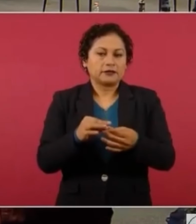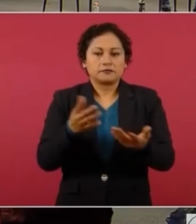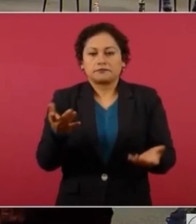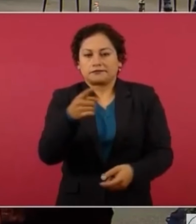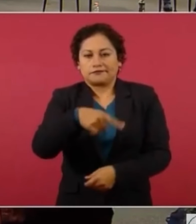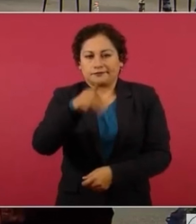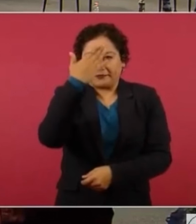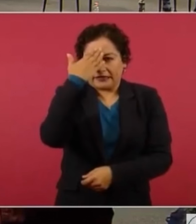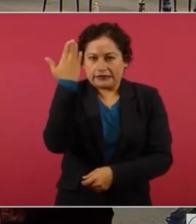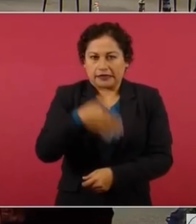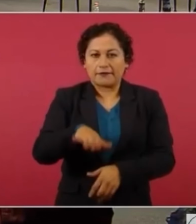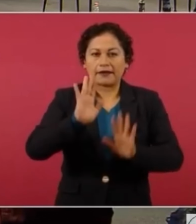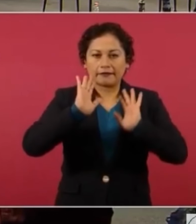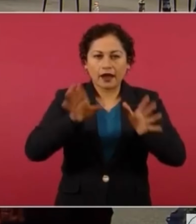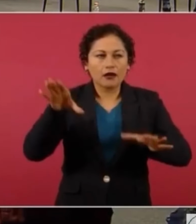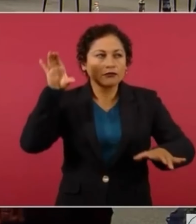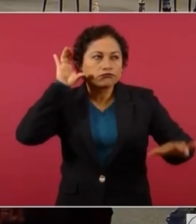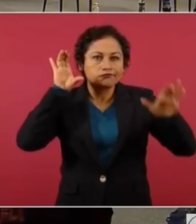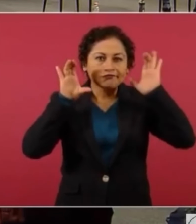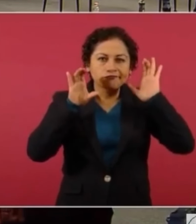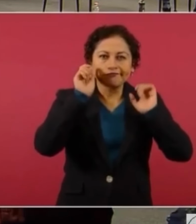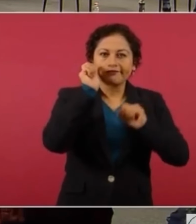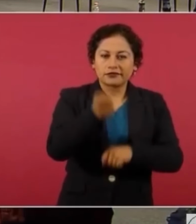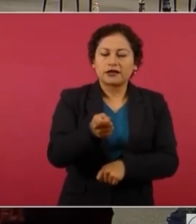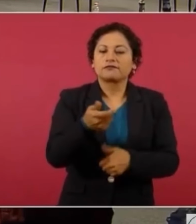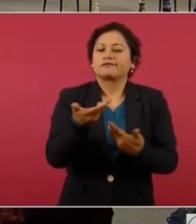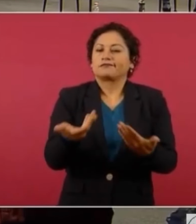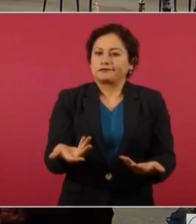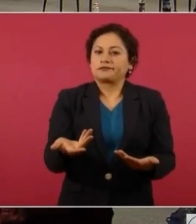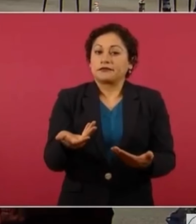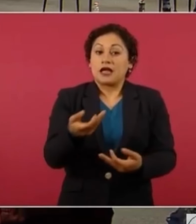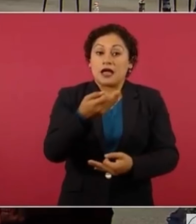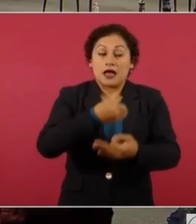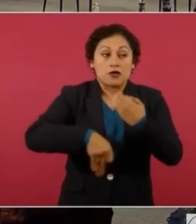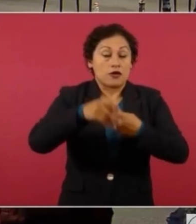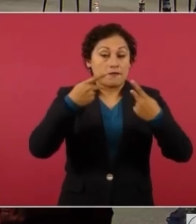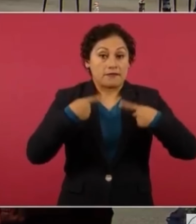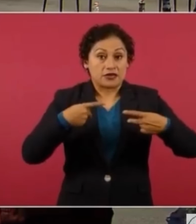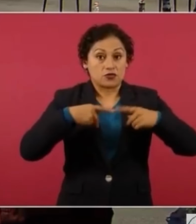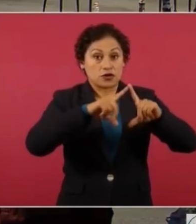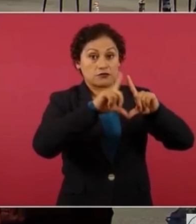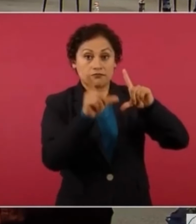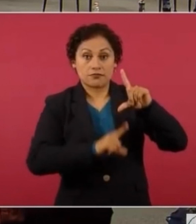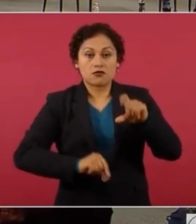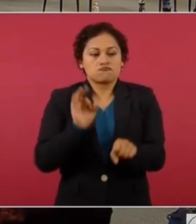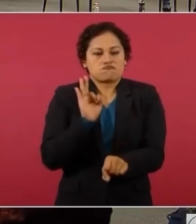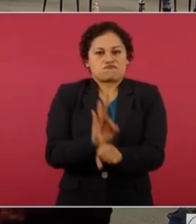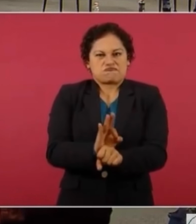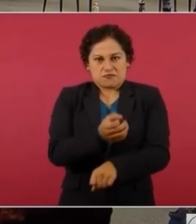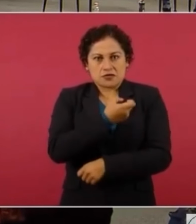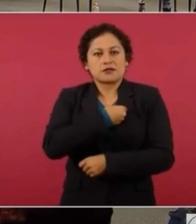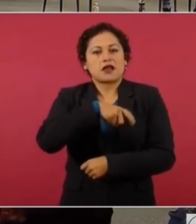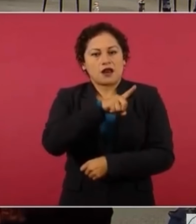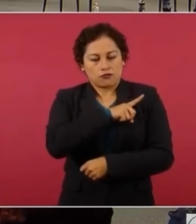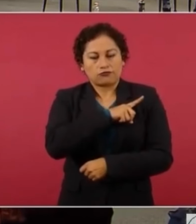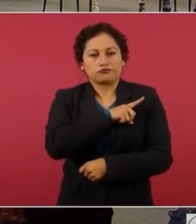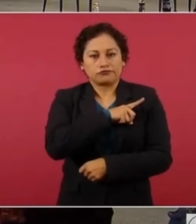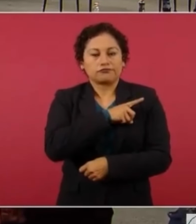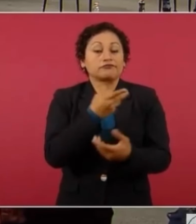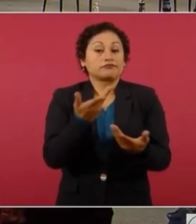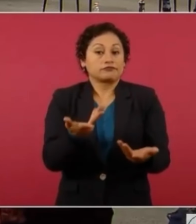como hemos oído, seguimos protegiendo la salud de la población y a pesar del comunicado de riesgo